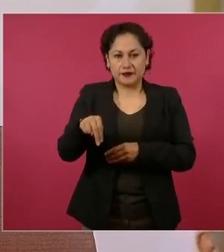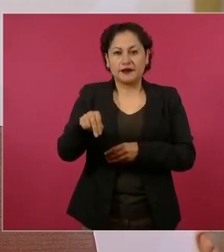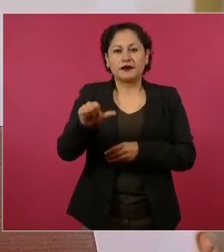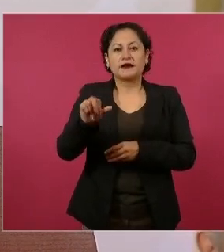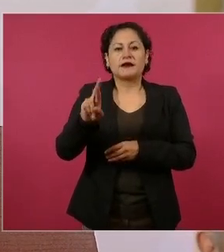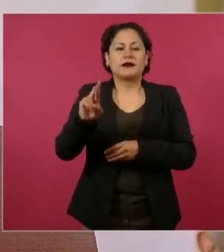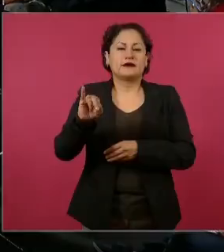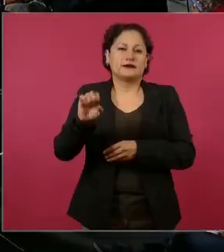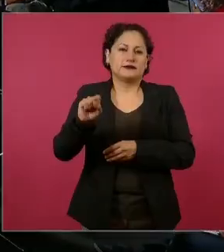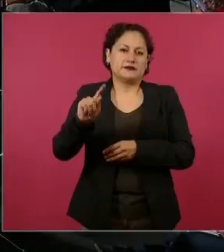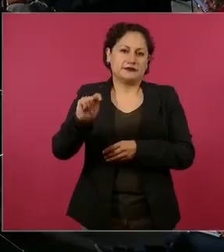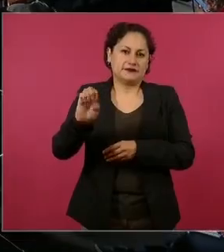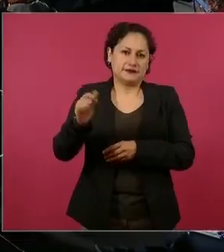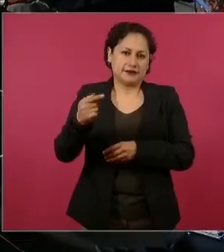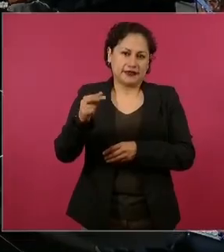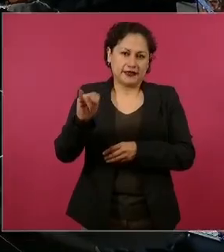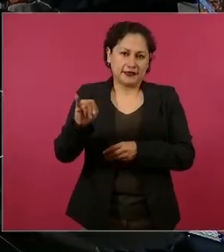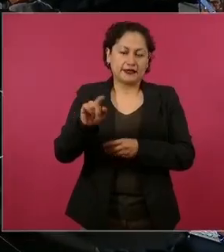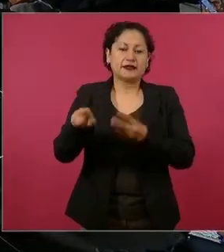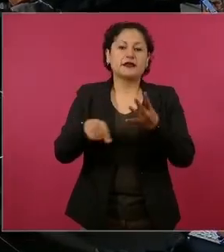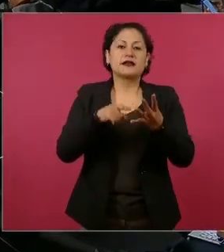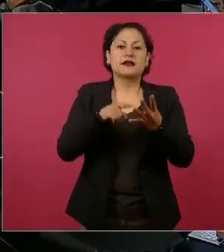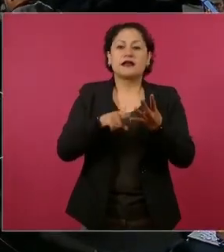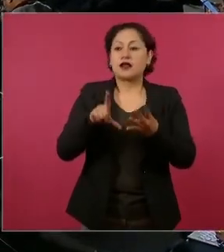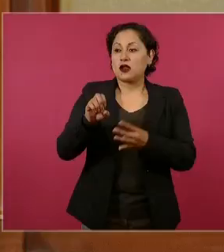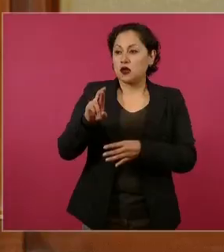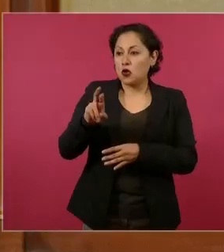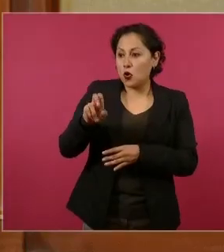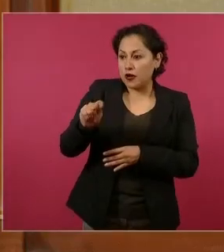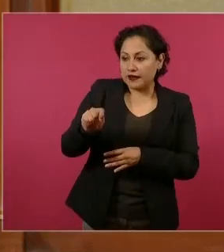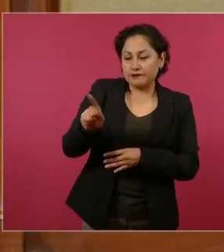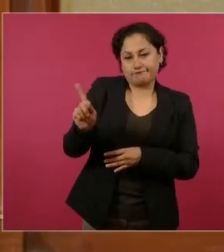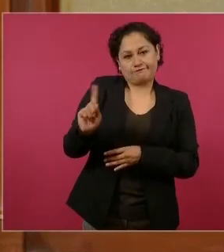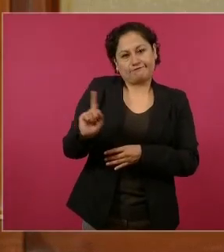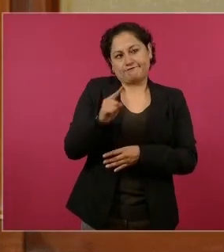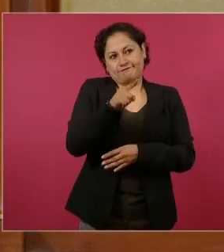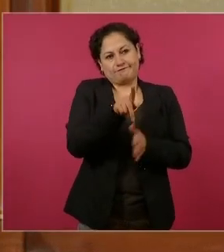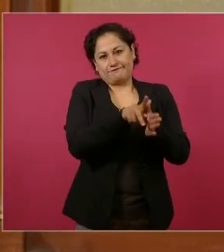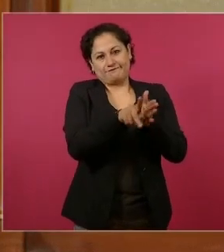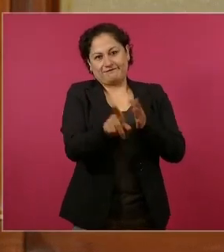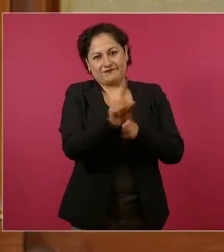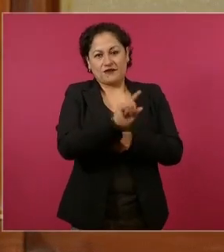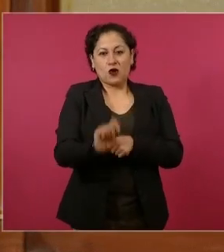Lore de Mola, no, eso no escribe ahí. Esos son de los expertos del Universal.